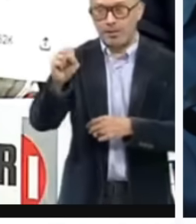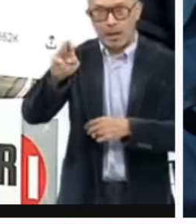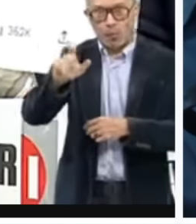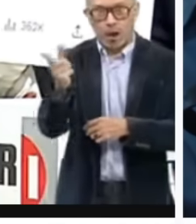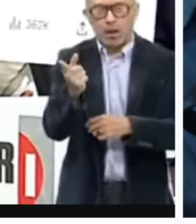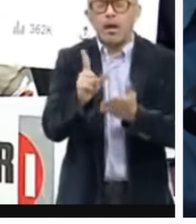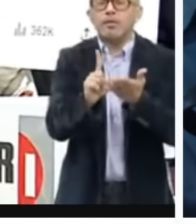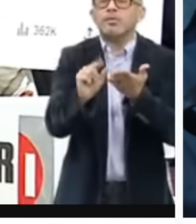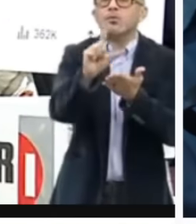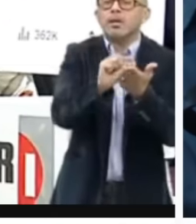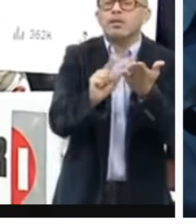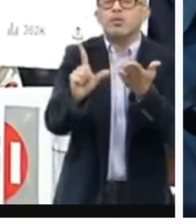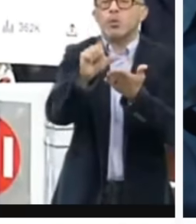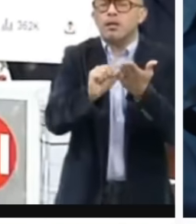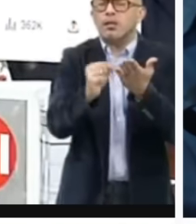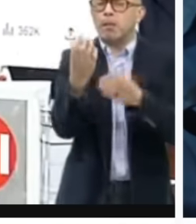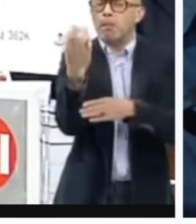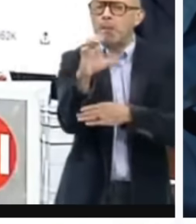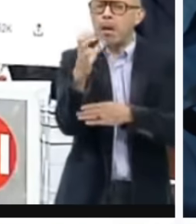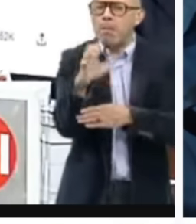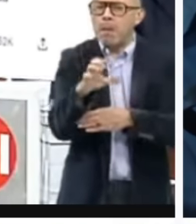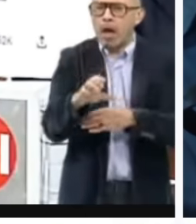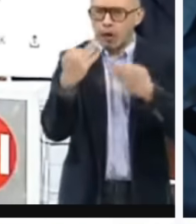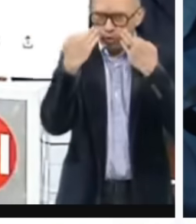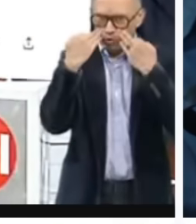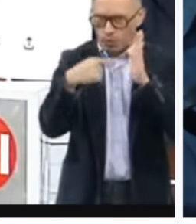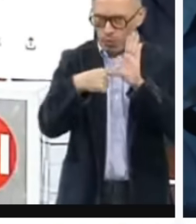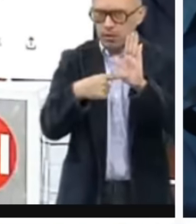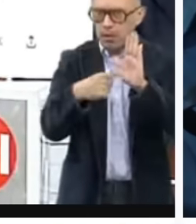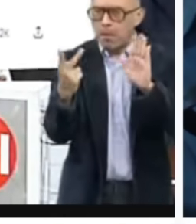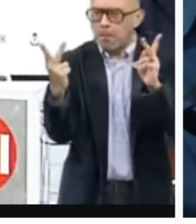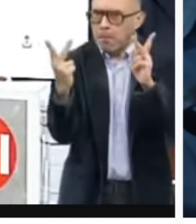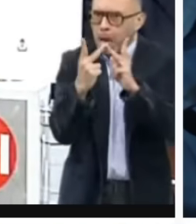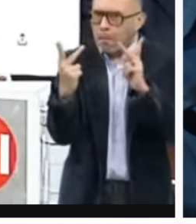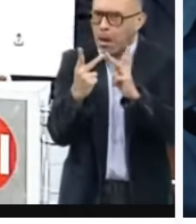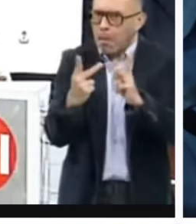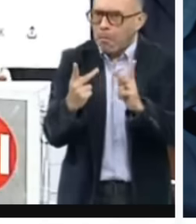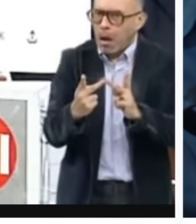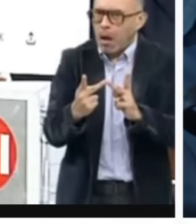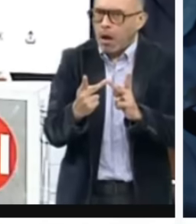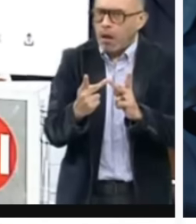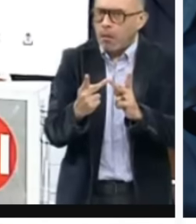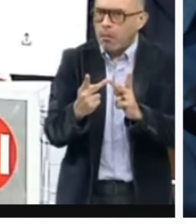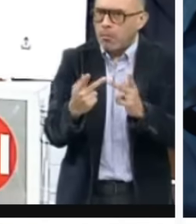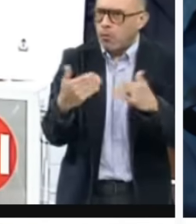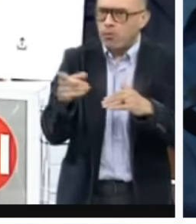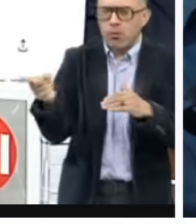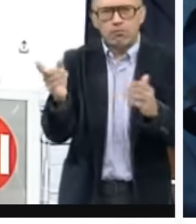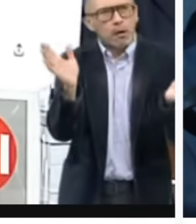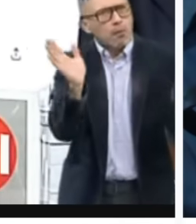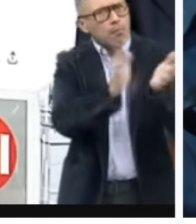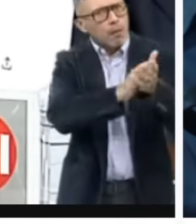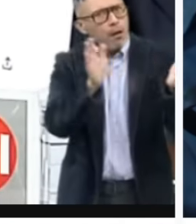las encuestas dicen claramente que si Samuel García se lanza como candidato, ese